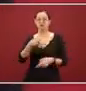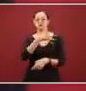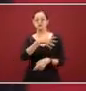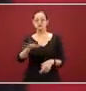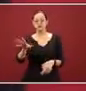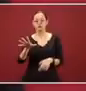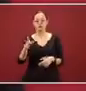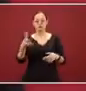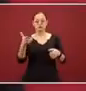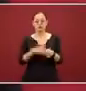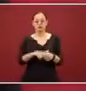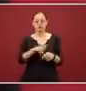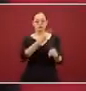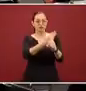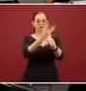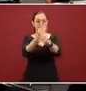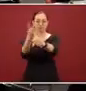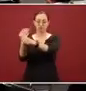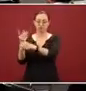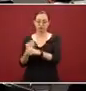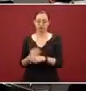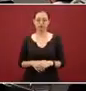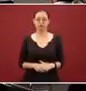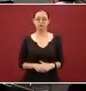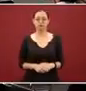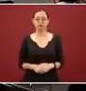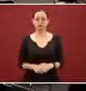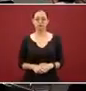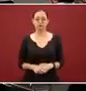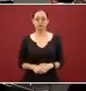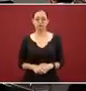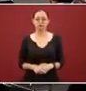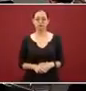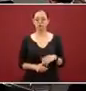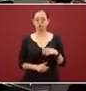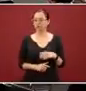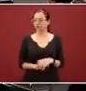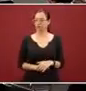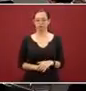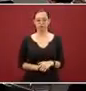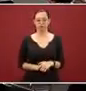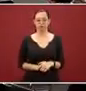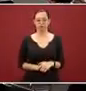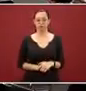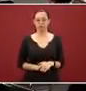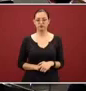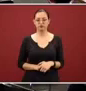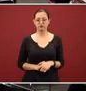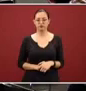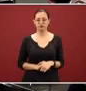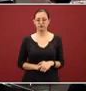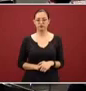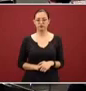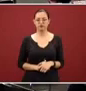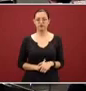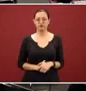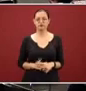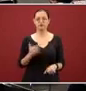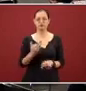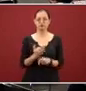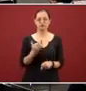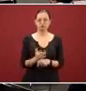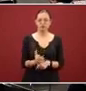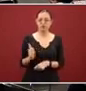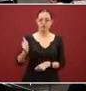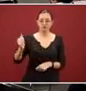la Reconversión Hospitalaria. Muchas gracias, doctor Reyes Terán. Aquí aprovecho para señalar sobre